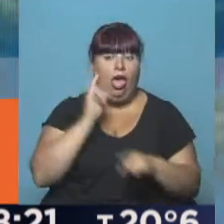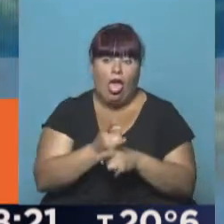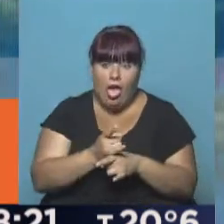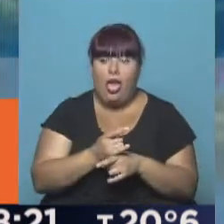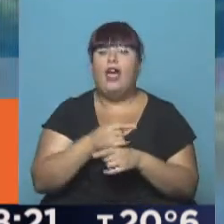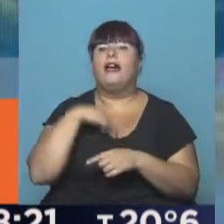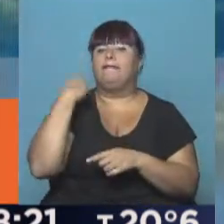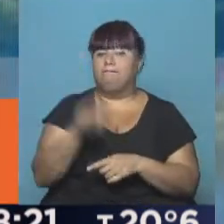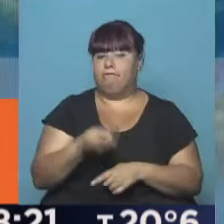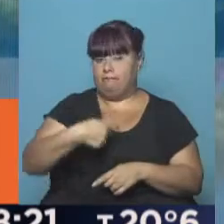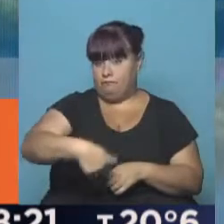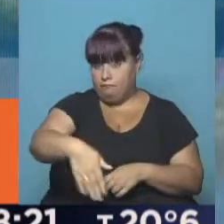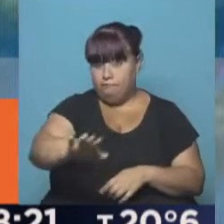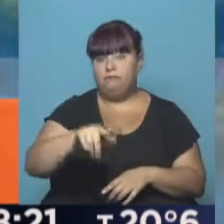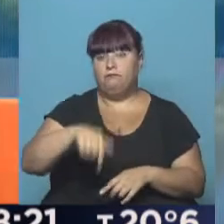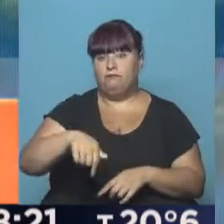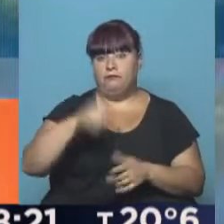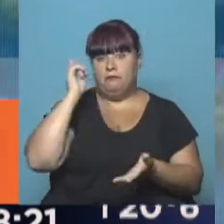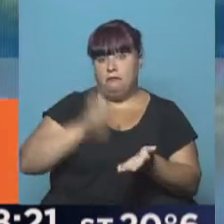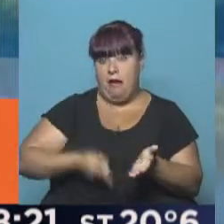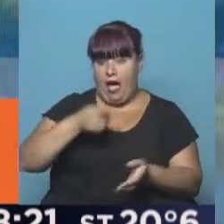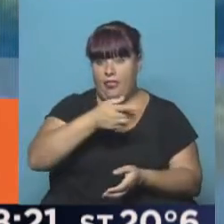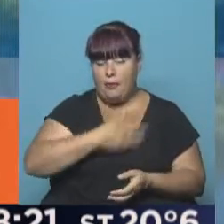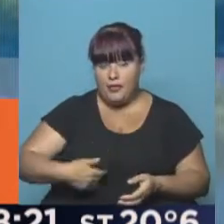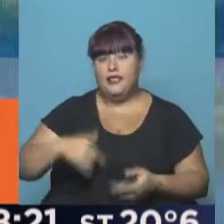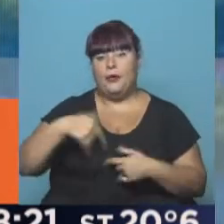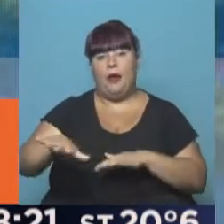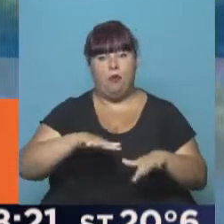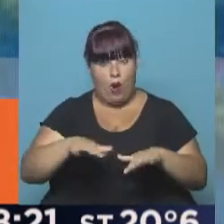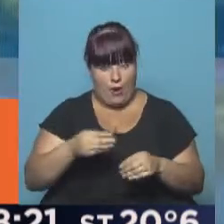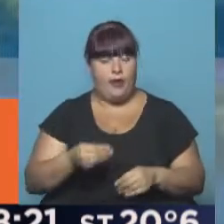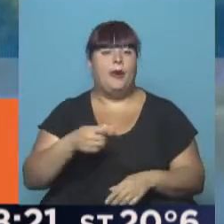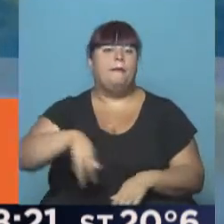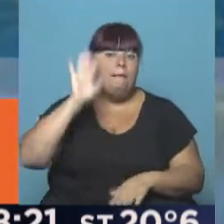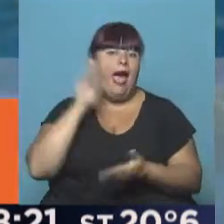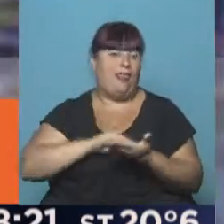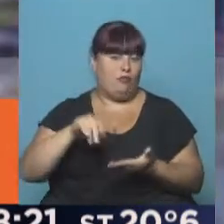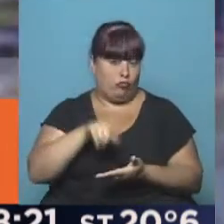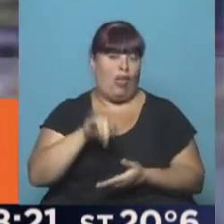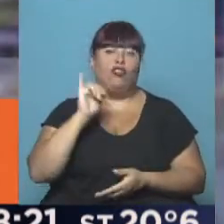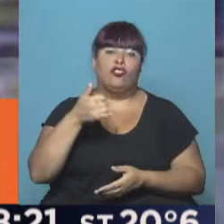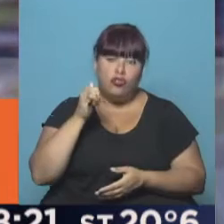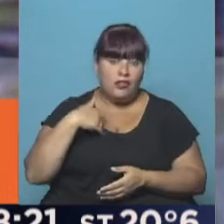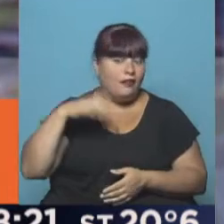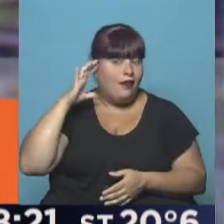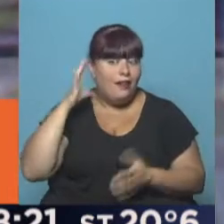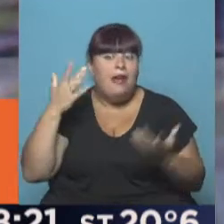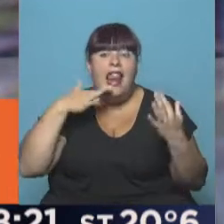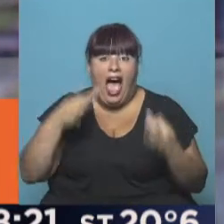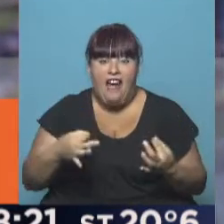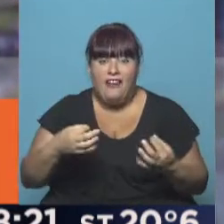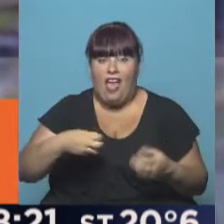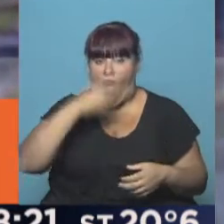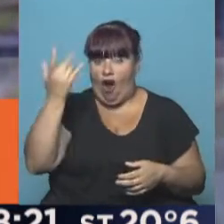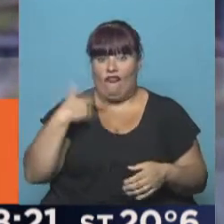bueno a partir ya de los de los próximos días a partir de ese decreto van a tener actividad sin igualmente diputados sí por lo que escuchamos por la verdad todavía